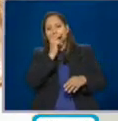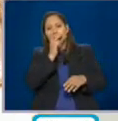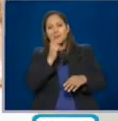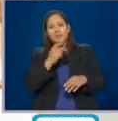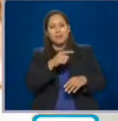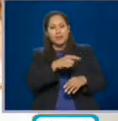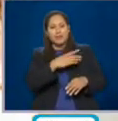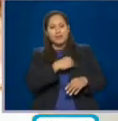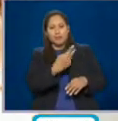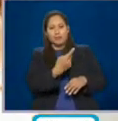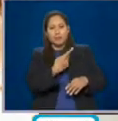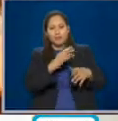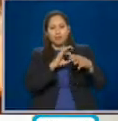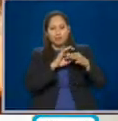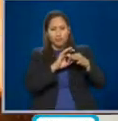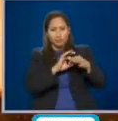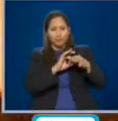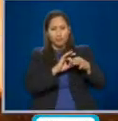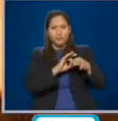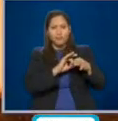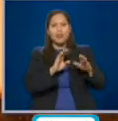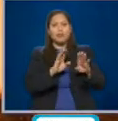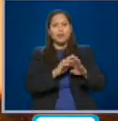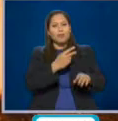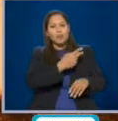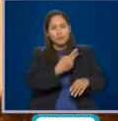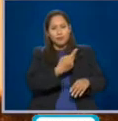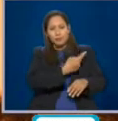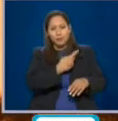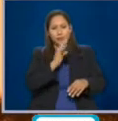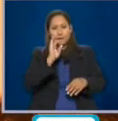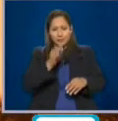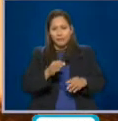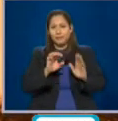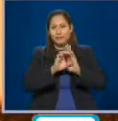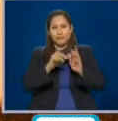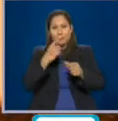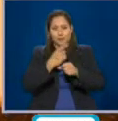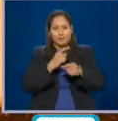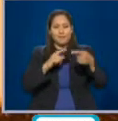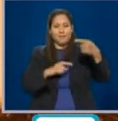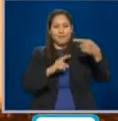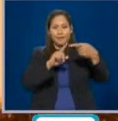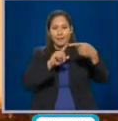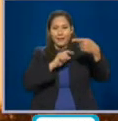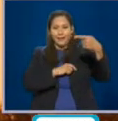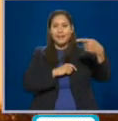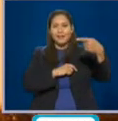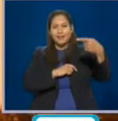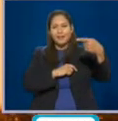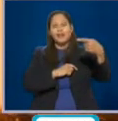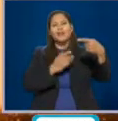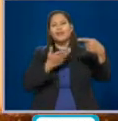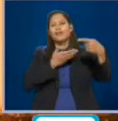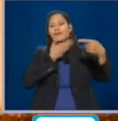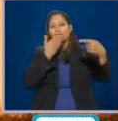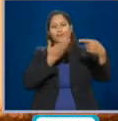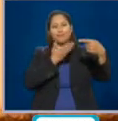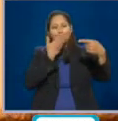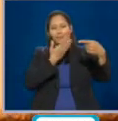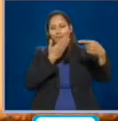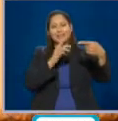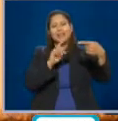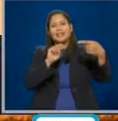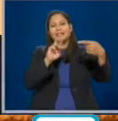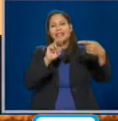la conformidad. Esto es, por ejemplo, en primer lugar, llamo la tradicional, que es la parte,